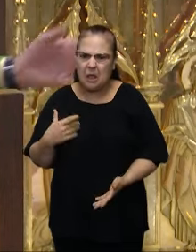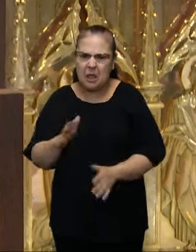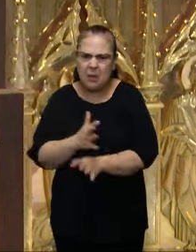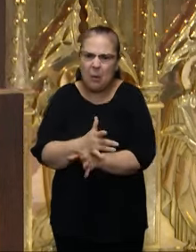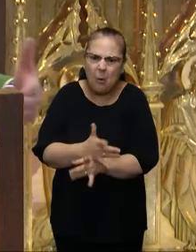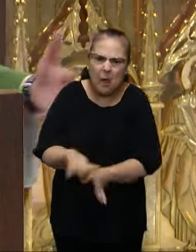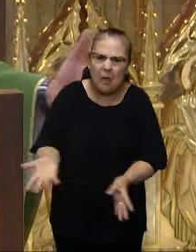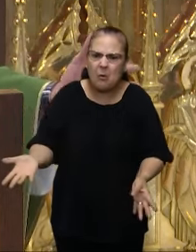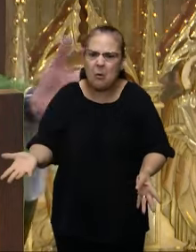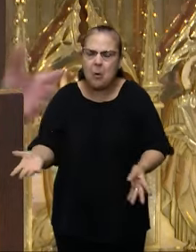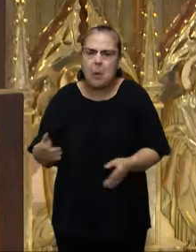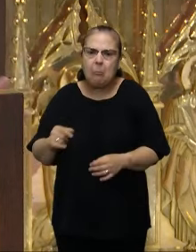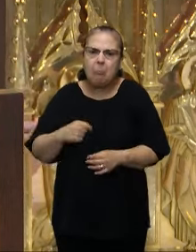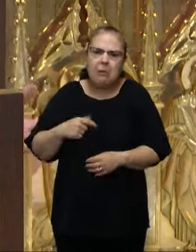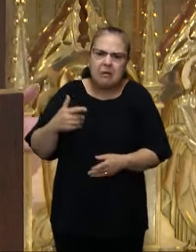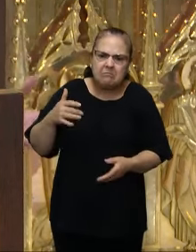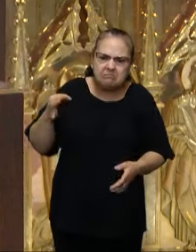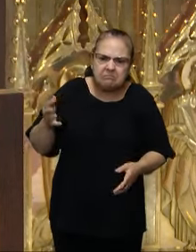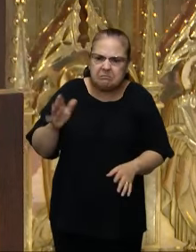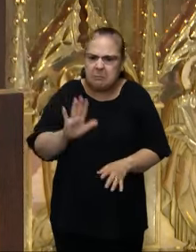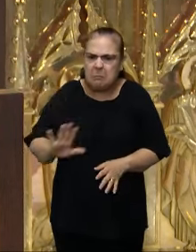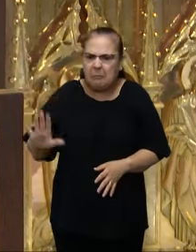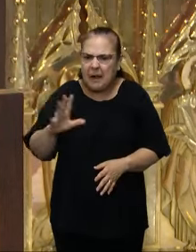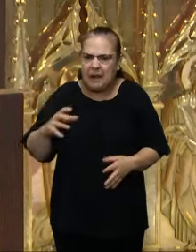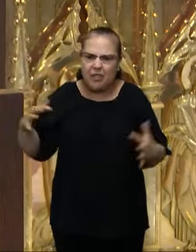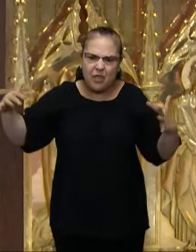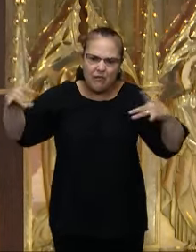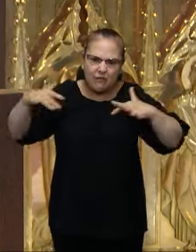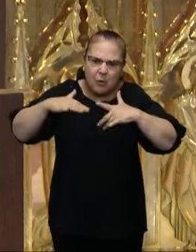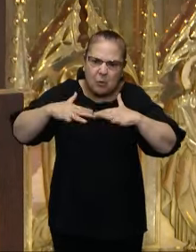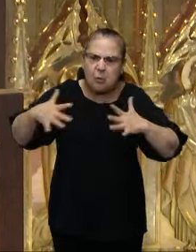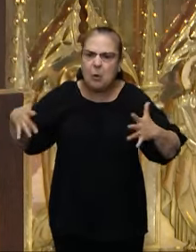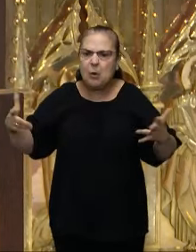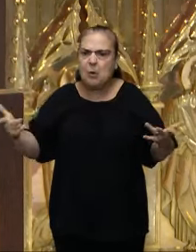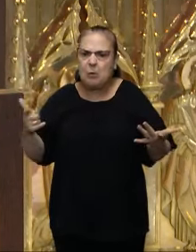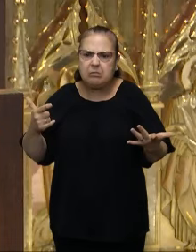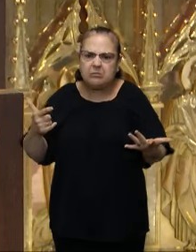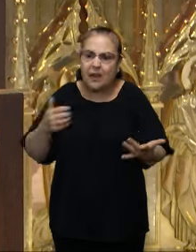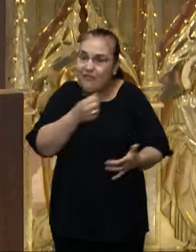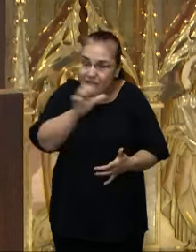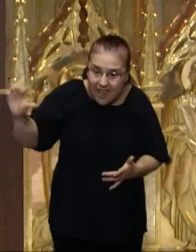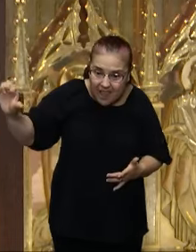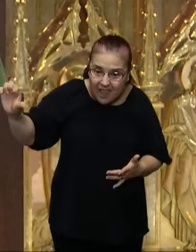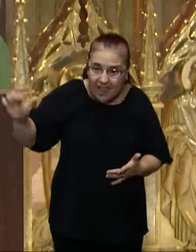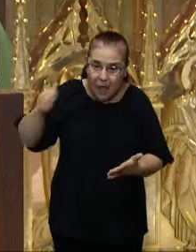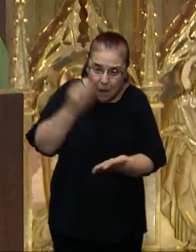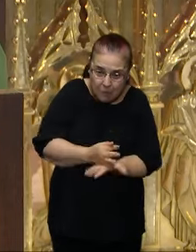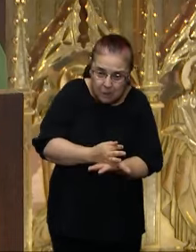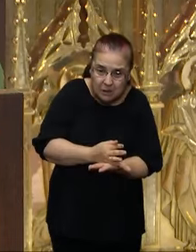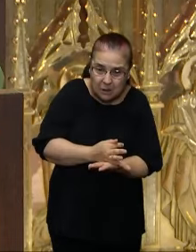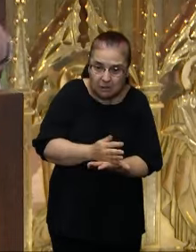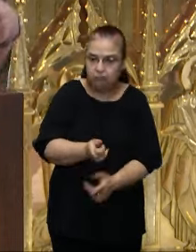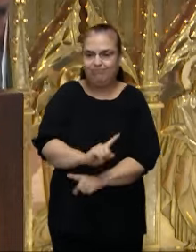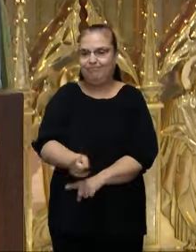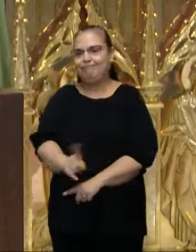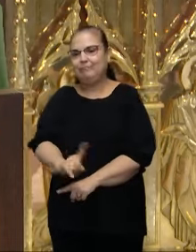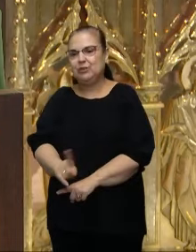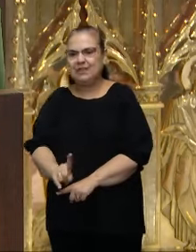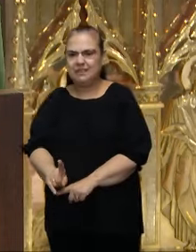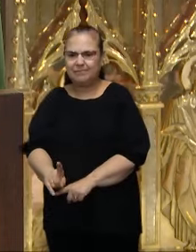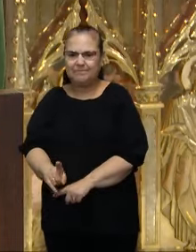juegos de azar, apuesto por... Pero la fe no es una apuesta, la fe no es una apuesta. Apuesto